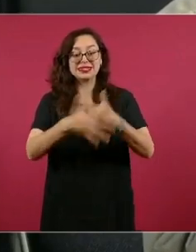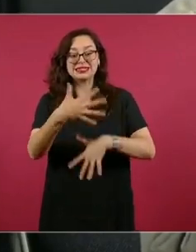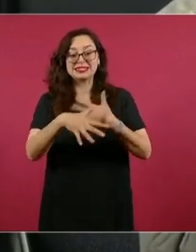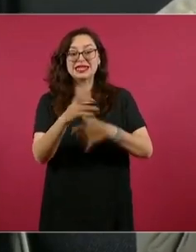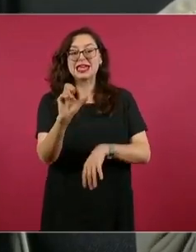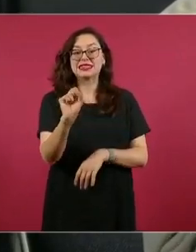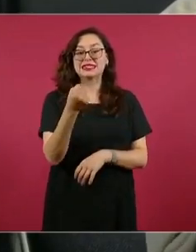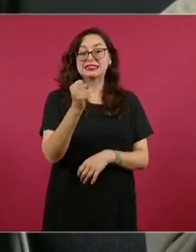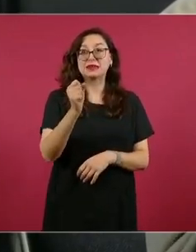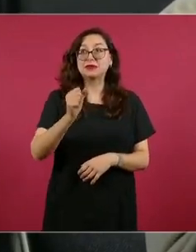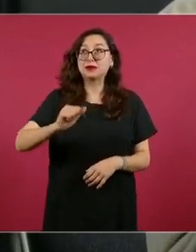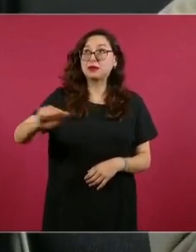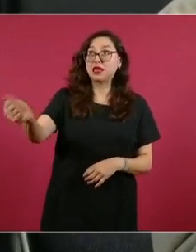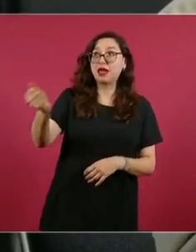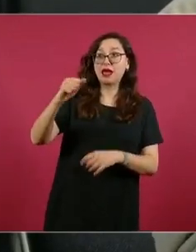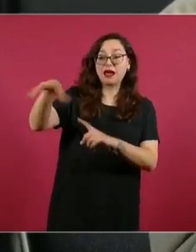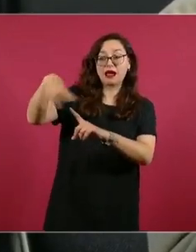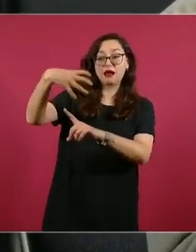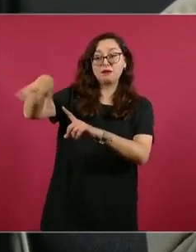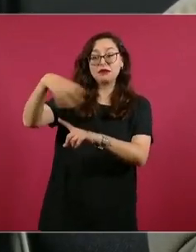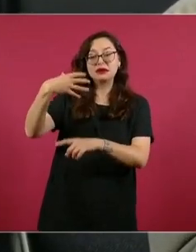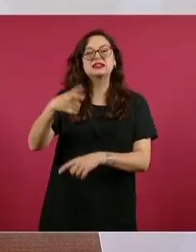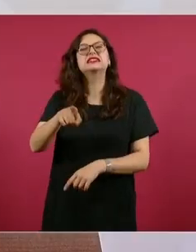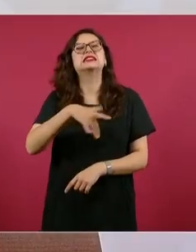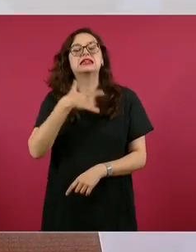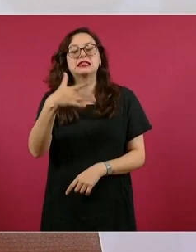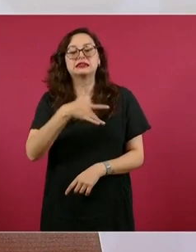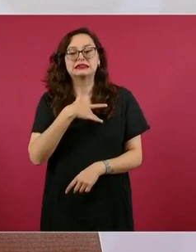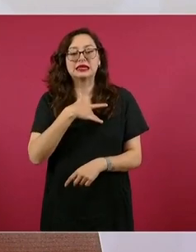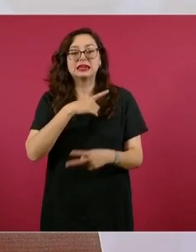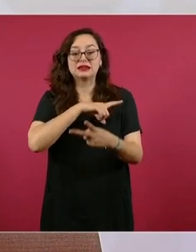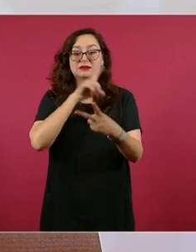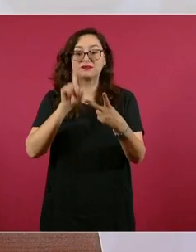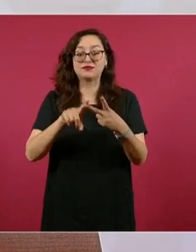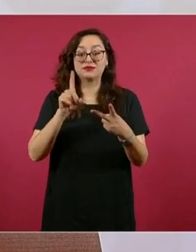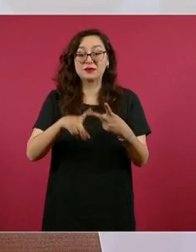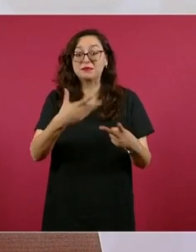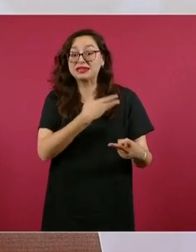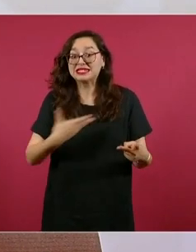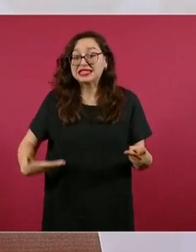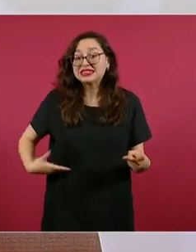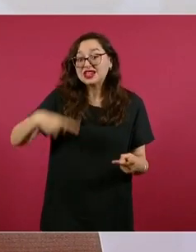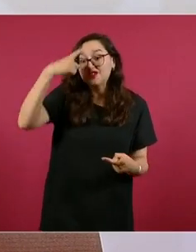septiembre y qué tan difícil ha sido ser presidente. No, pues,